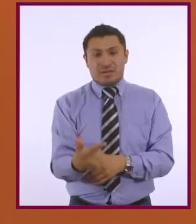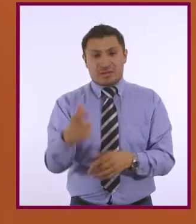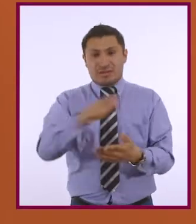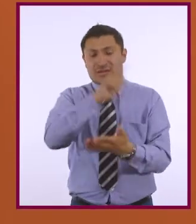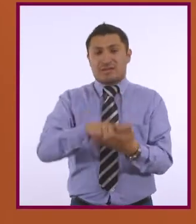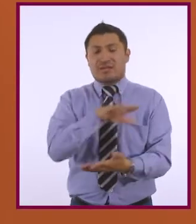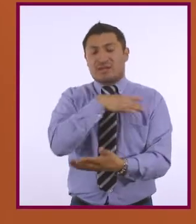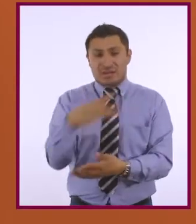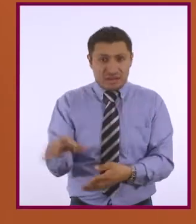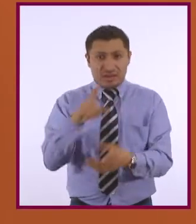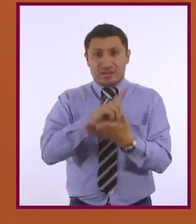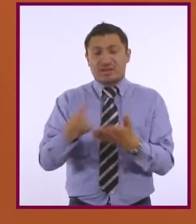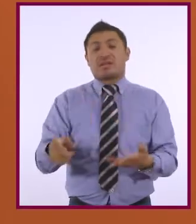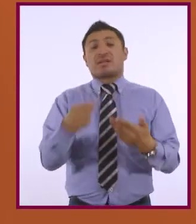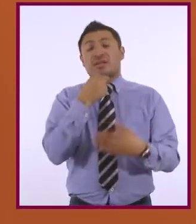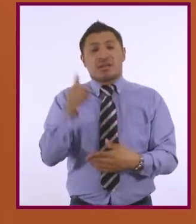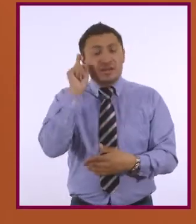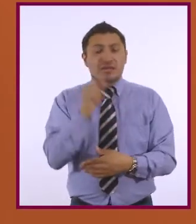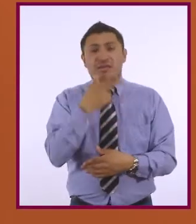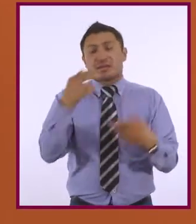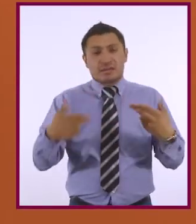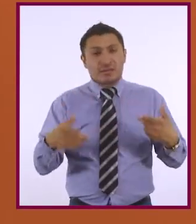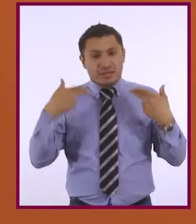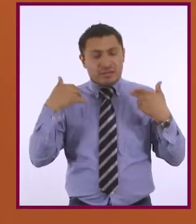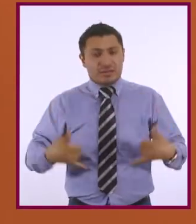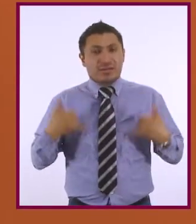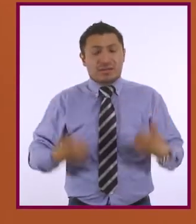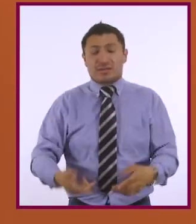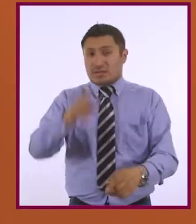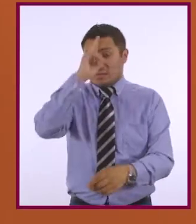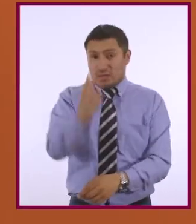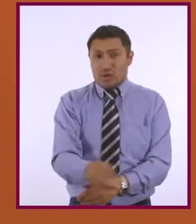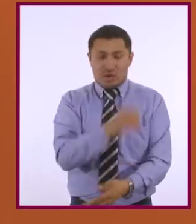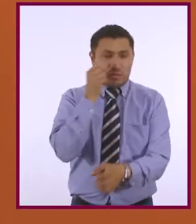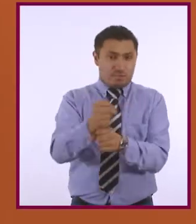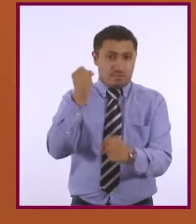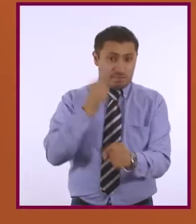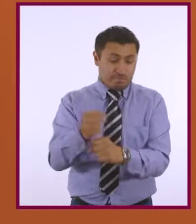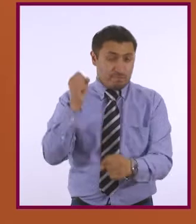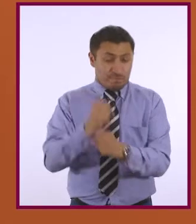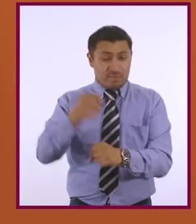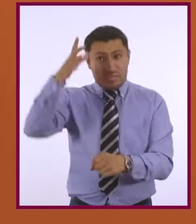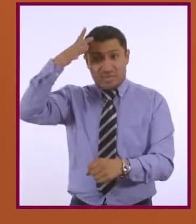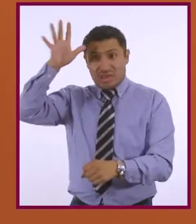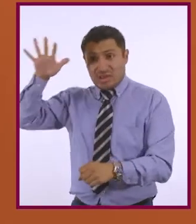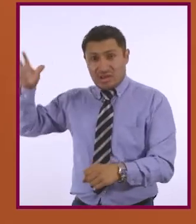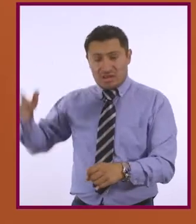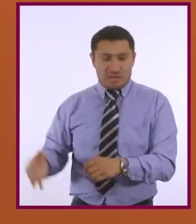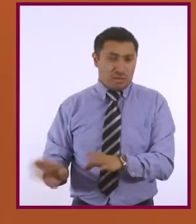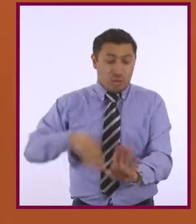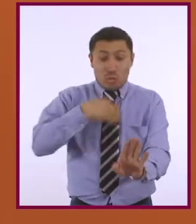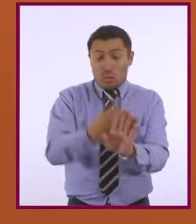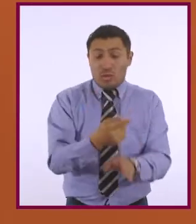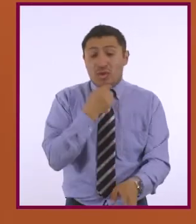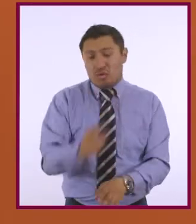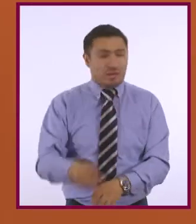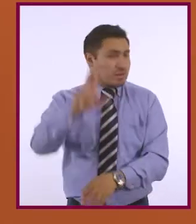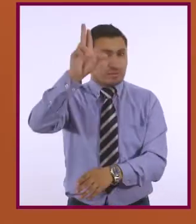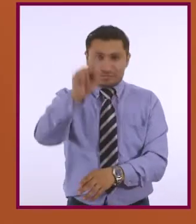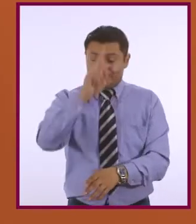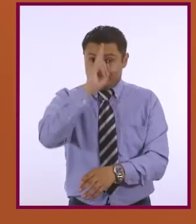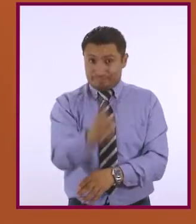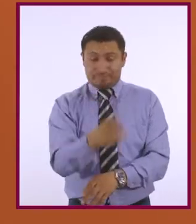de las Niñas, Niños y Adolescentes que prohíbe toda forma de violencia por parte de adultos que tengan trato con niñas, niños